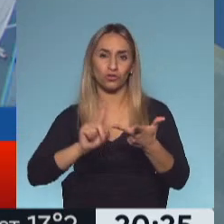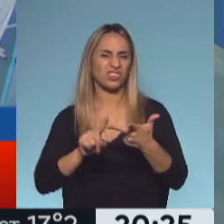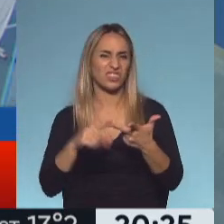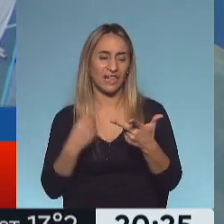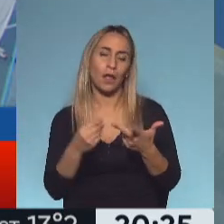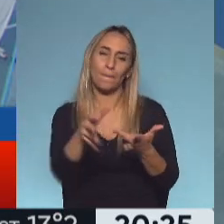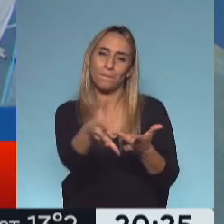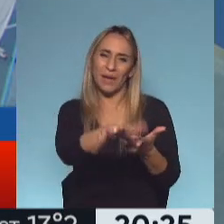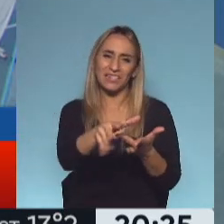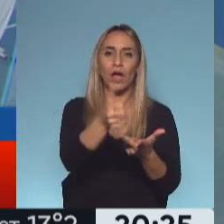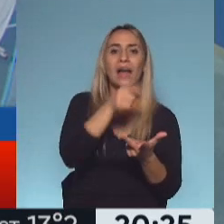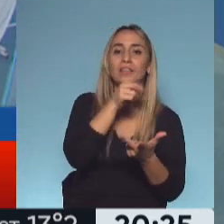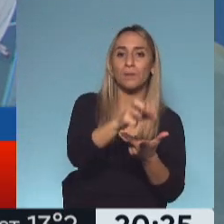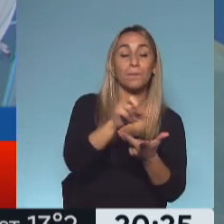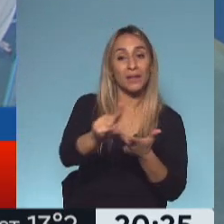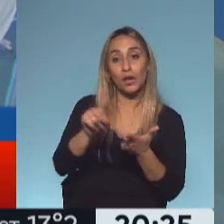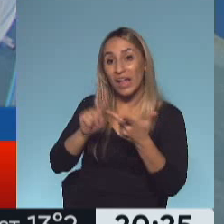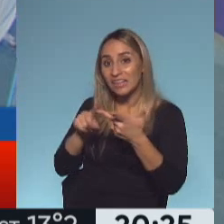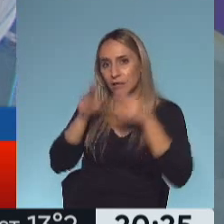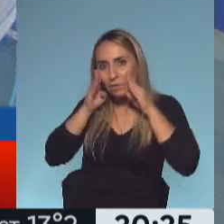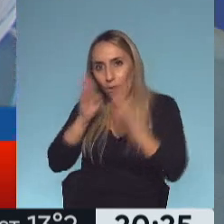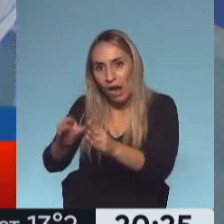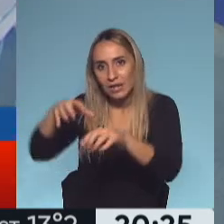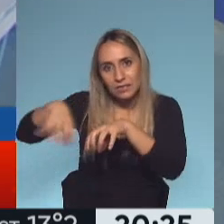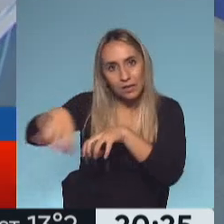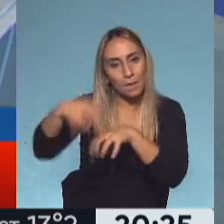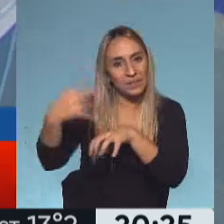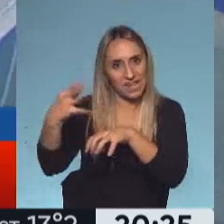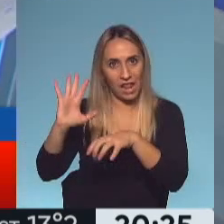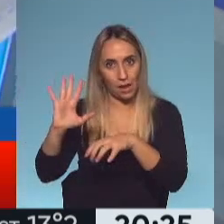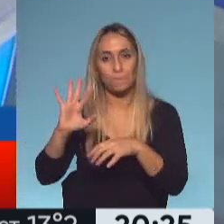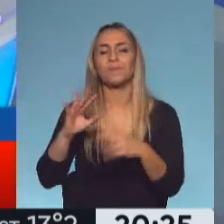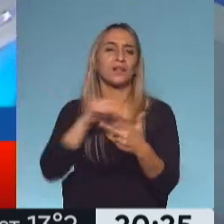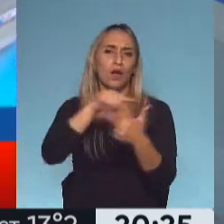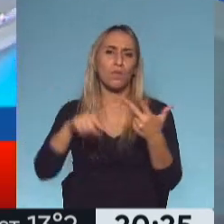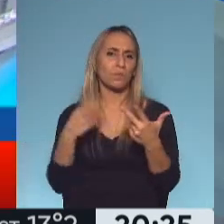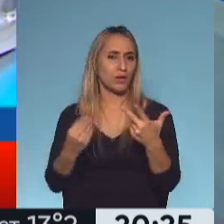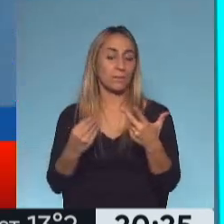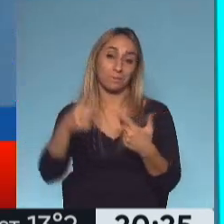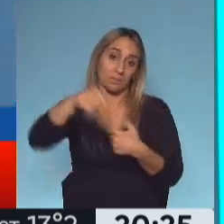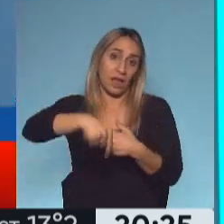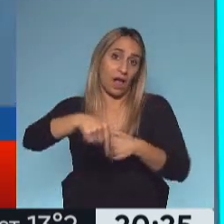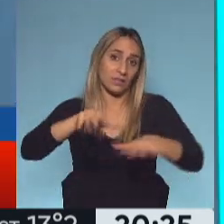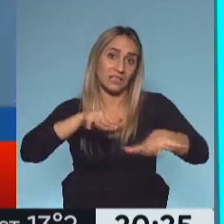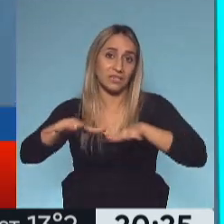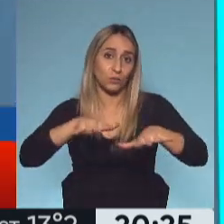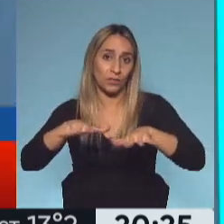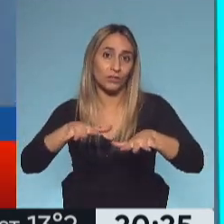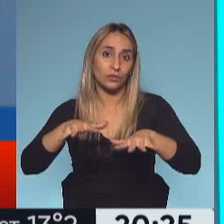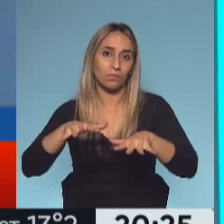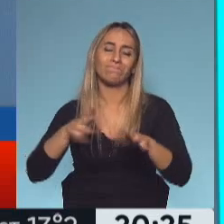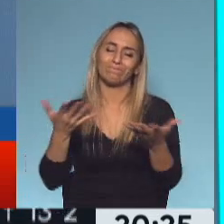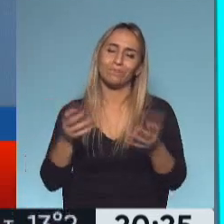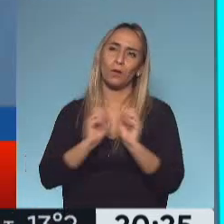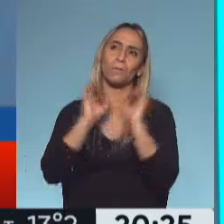algo parecido al ATP, focalizado, mucho más focalizado. ¿Por qué esto? Decimos, bueno, porque claramente la situación de hoy, si bien los números de